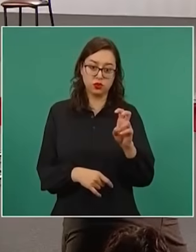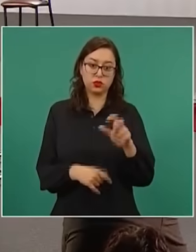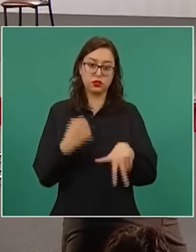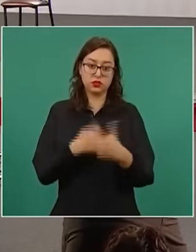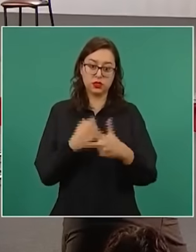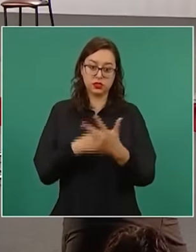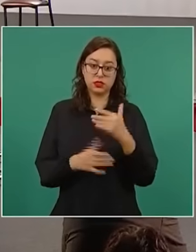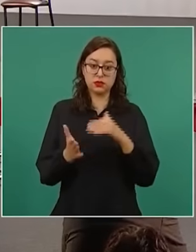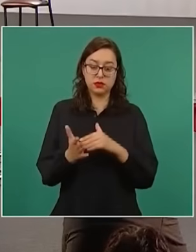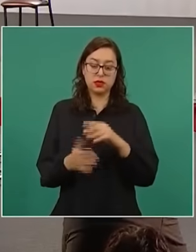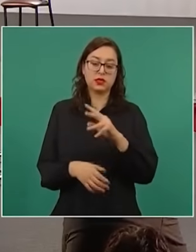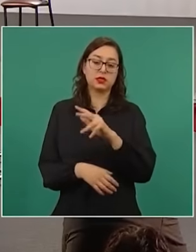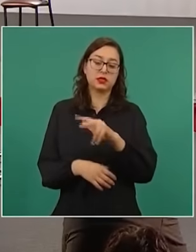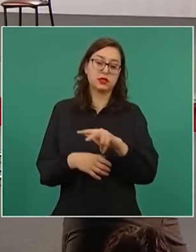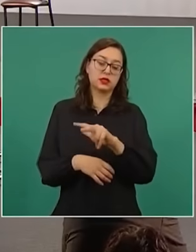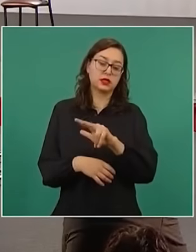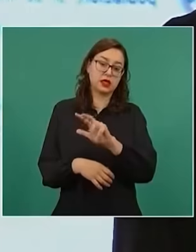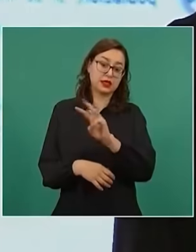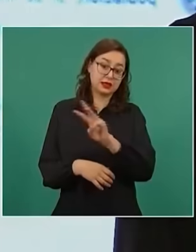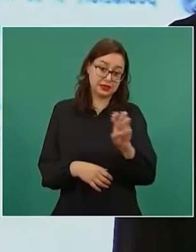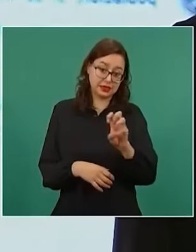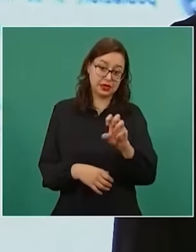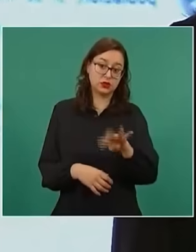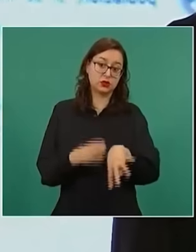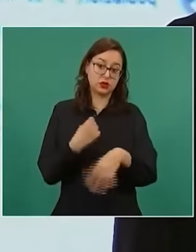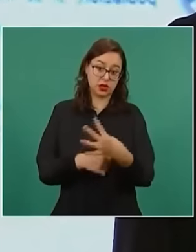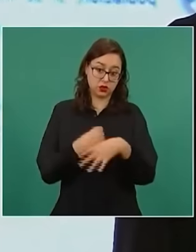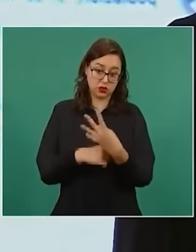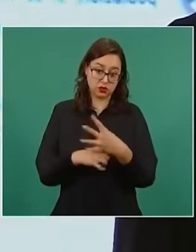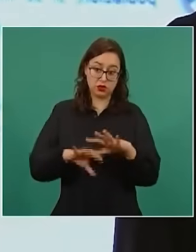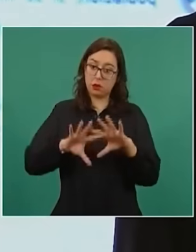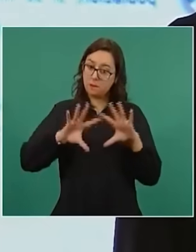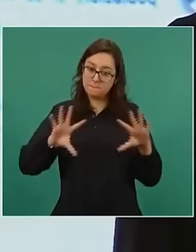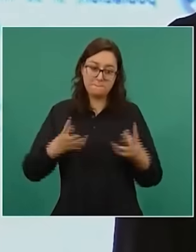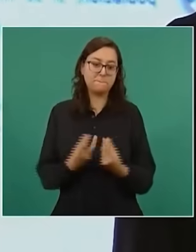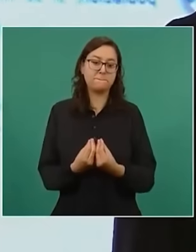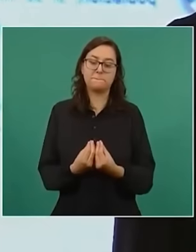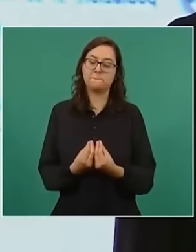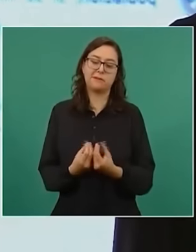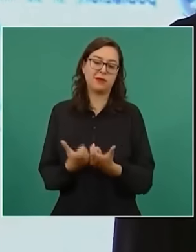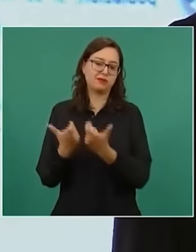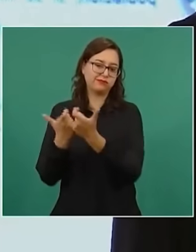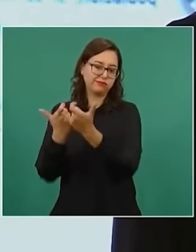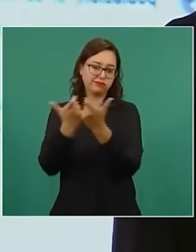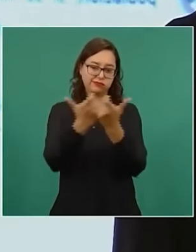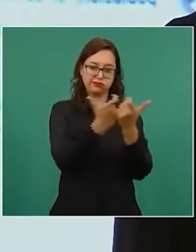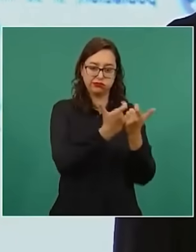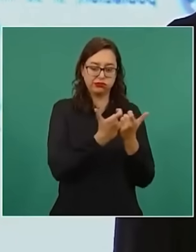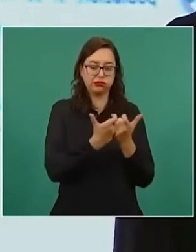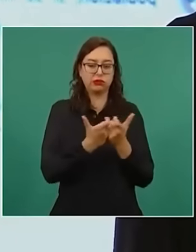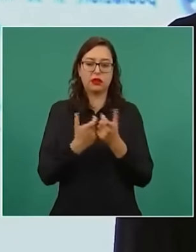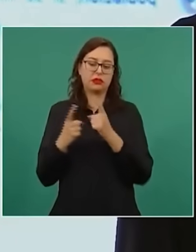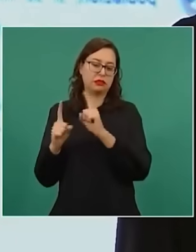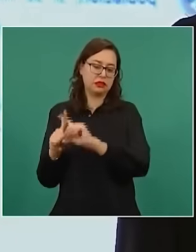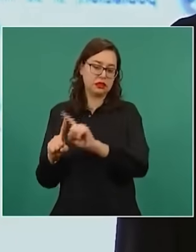trata esto De qué trata este premio que a mí se me hace bastante interesante porque yo lo reconozco quizás yo no esté de acuerdo al